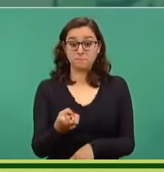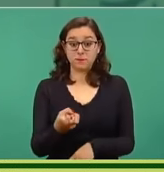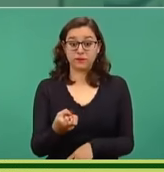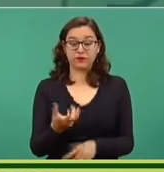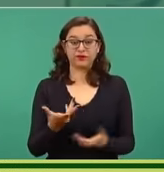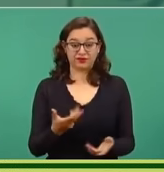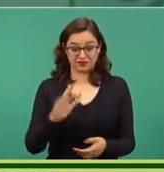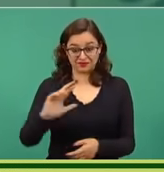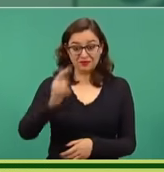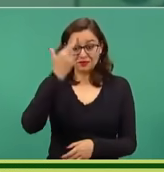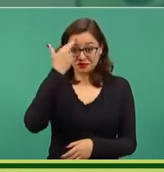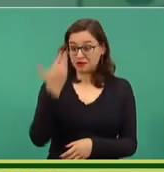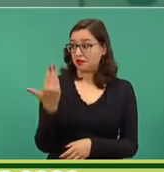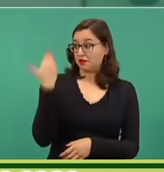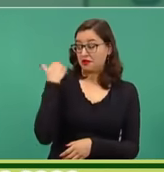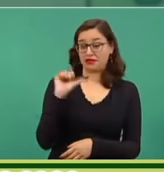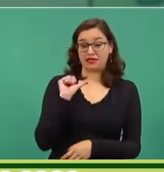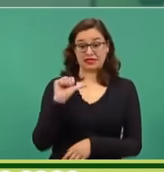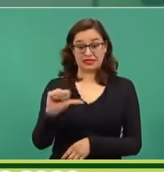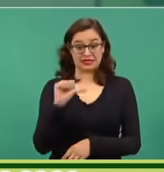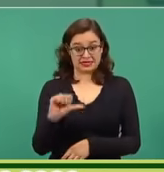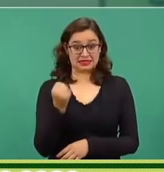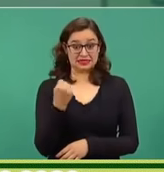16 de septiembre